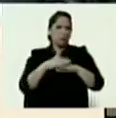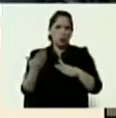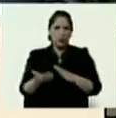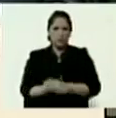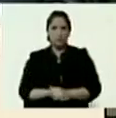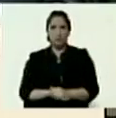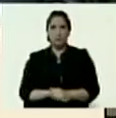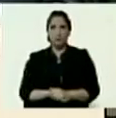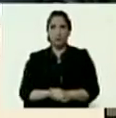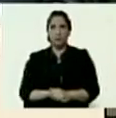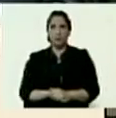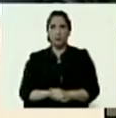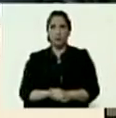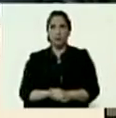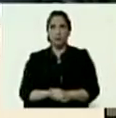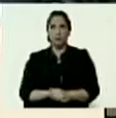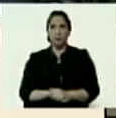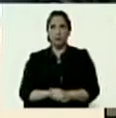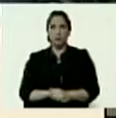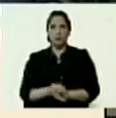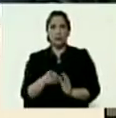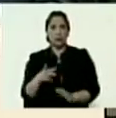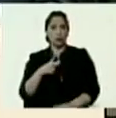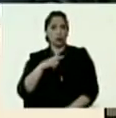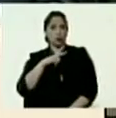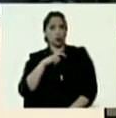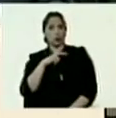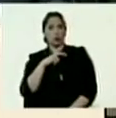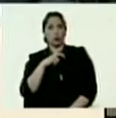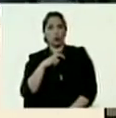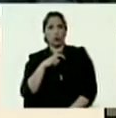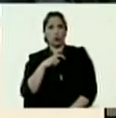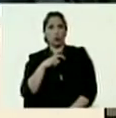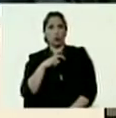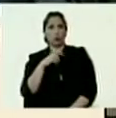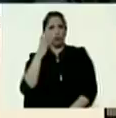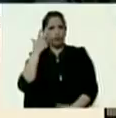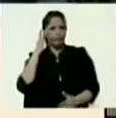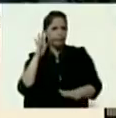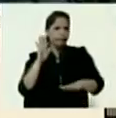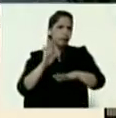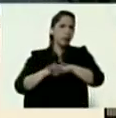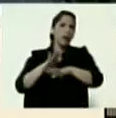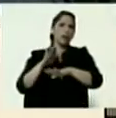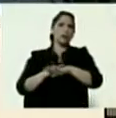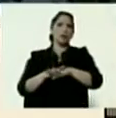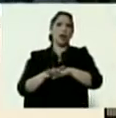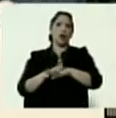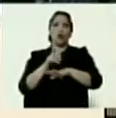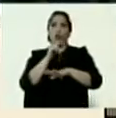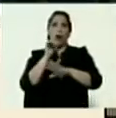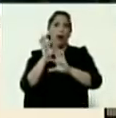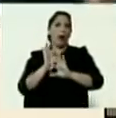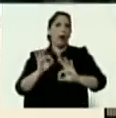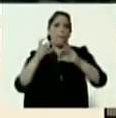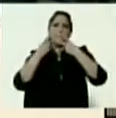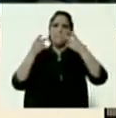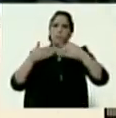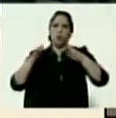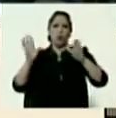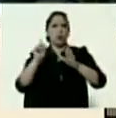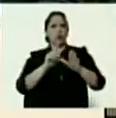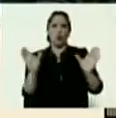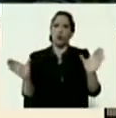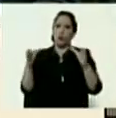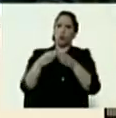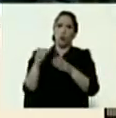Es absolutamente extraño que haya ocurrido. No es una manifestación pública, no es una reunión, no es